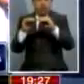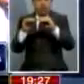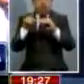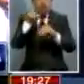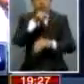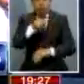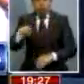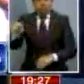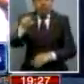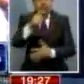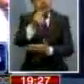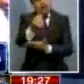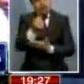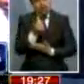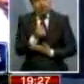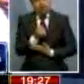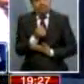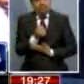ayuda.